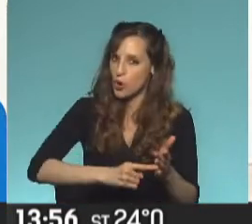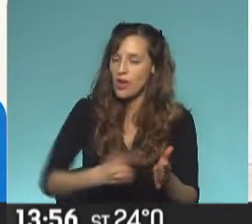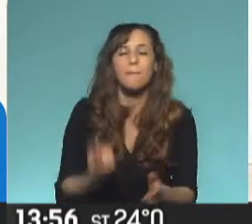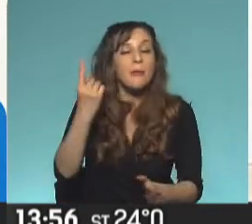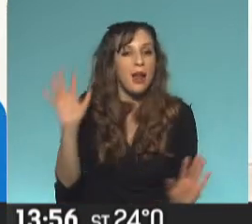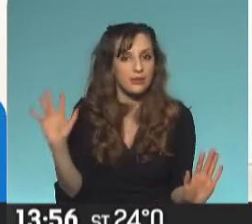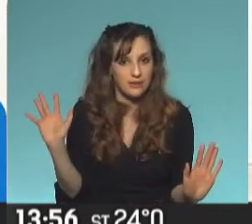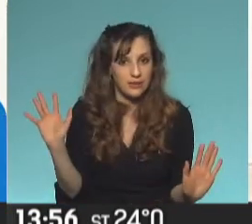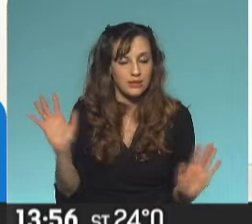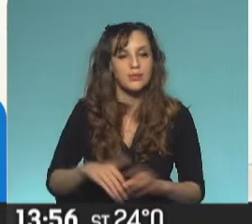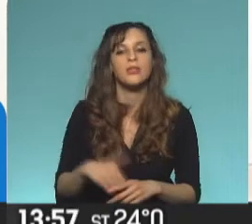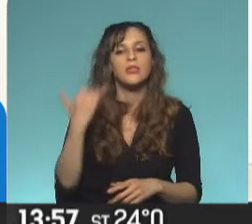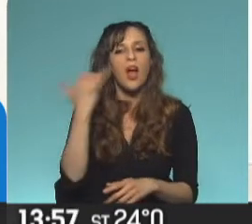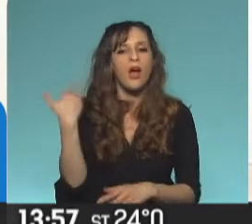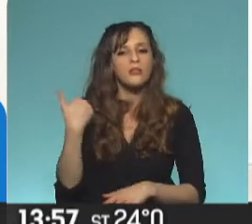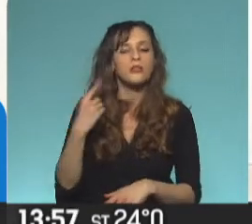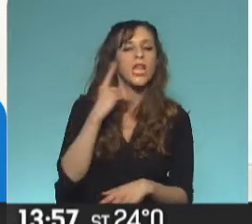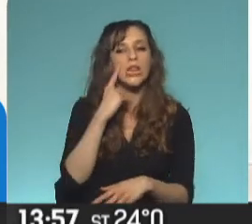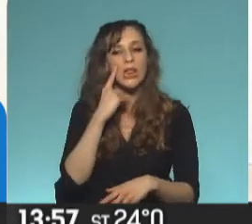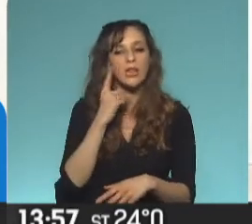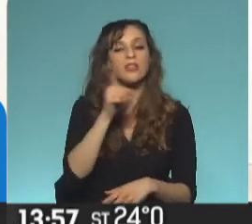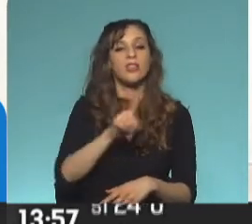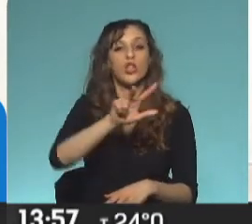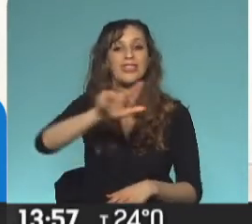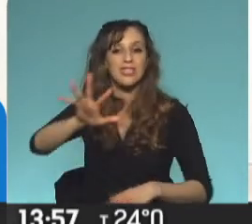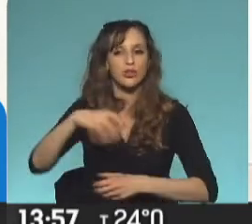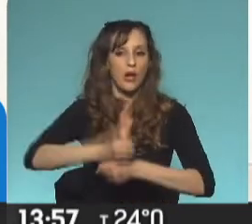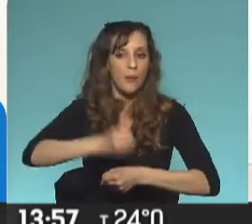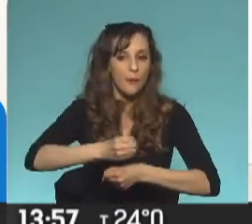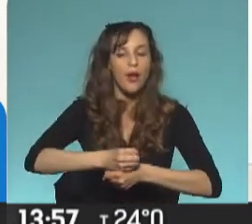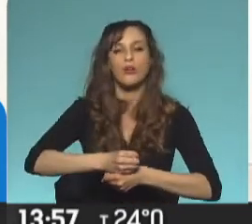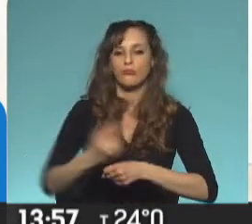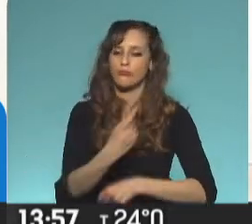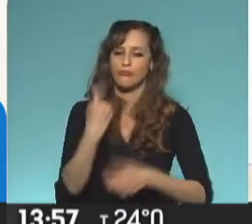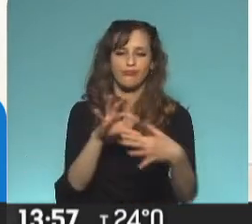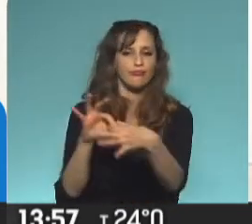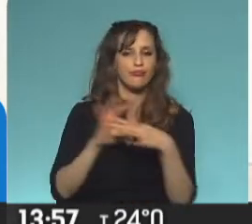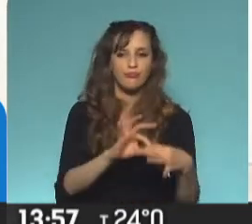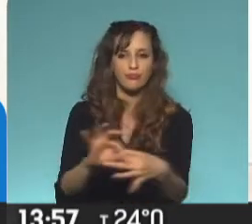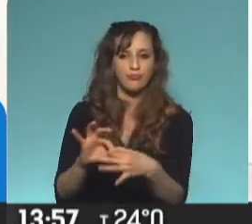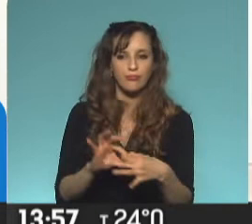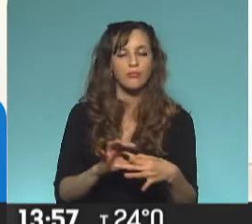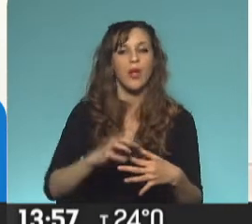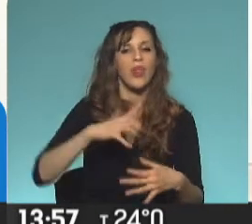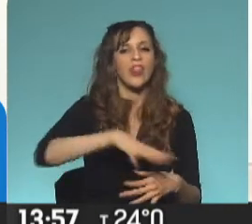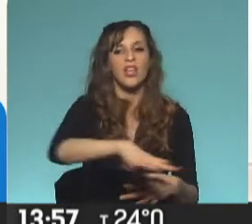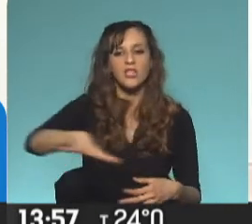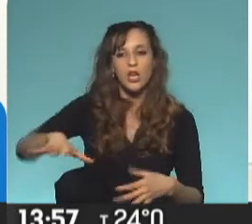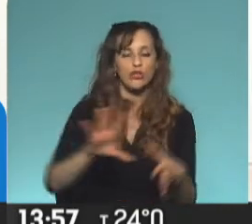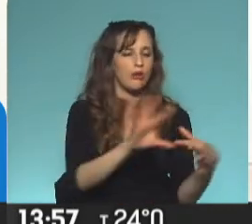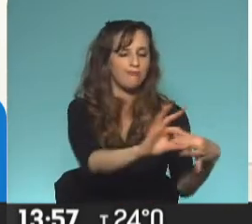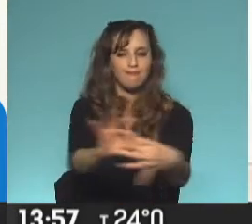con los 135 intendentes va a ser en acción conjunta y coordinada con todos los distritos porque necesitamos